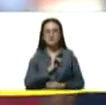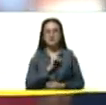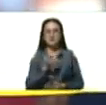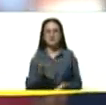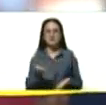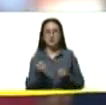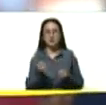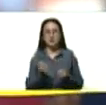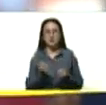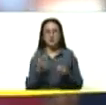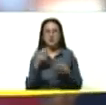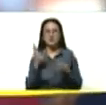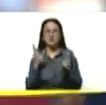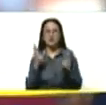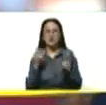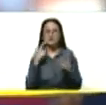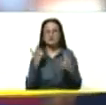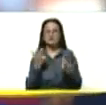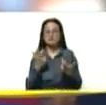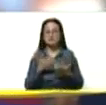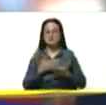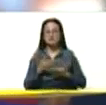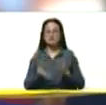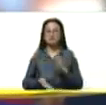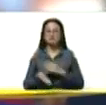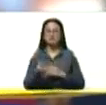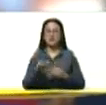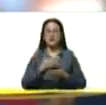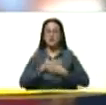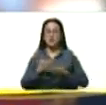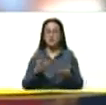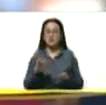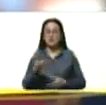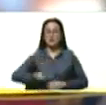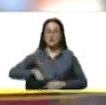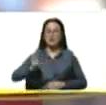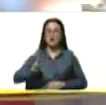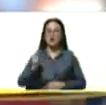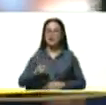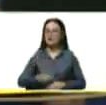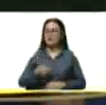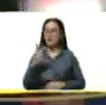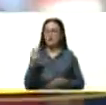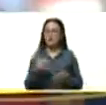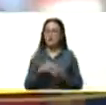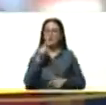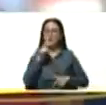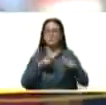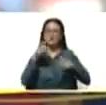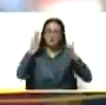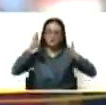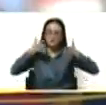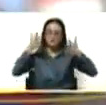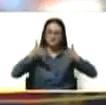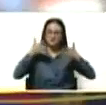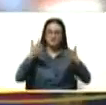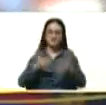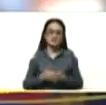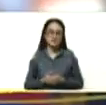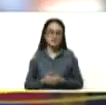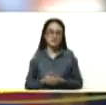solicitados y los estamos buscando para ponerlos a orden en los tribunales. Igualmente hemos orientado a más de 2000 personas que no